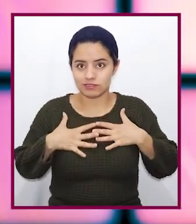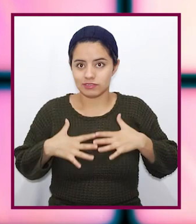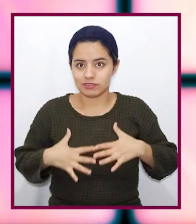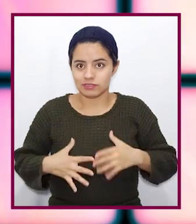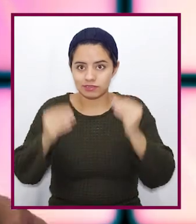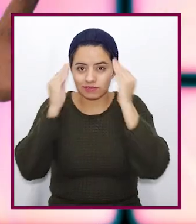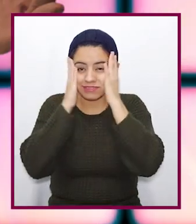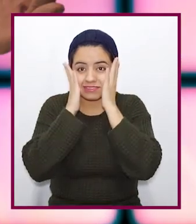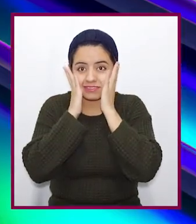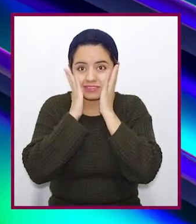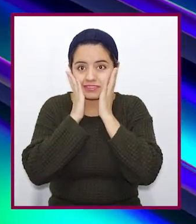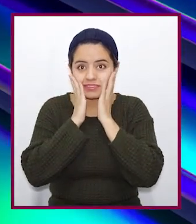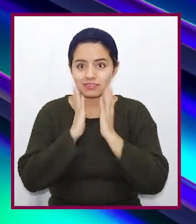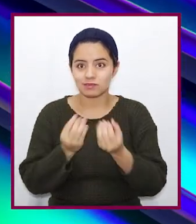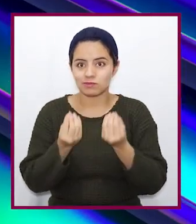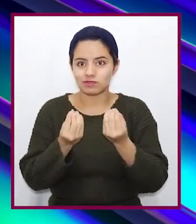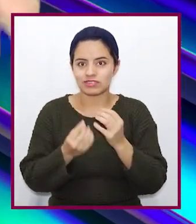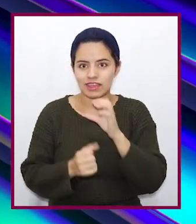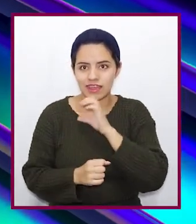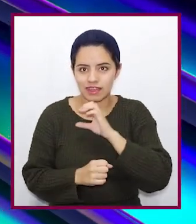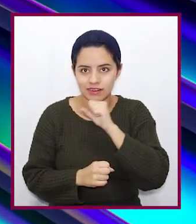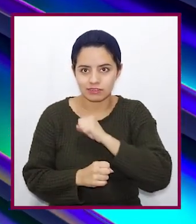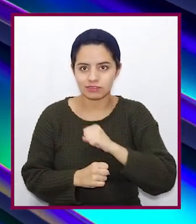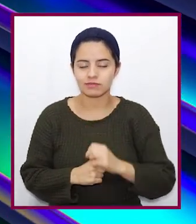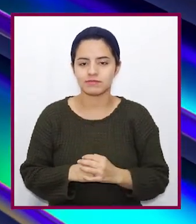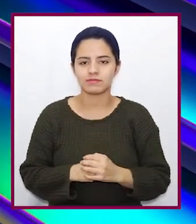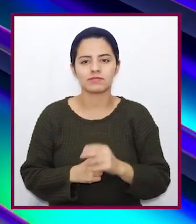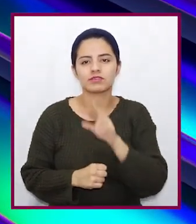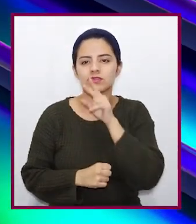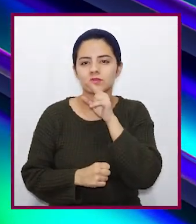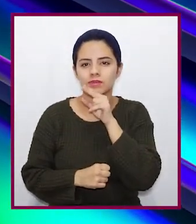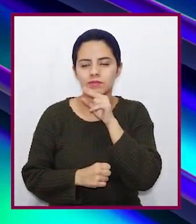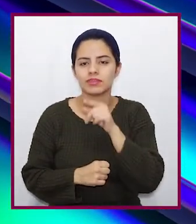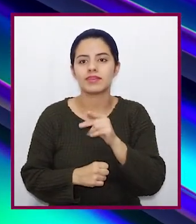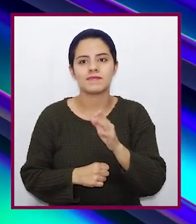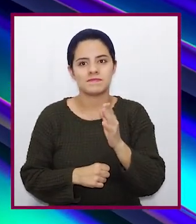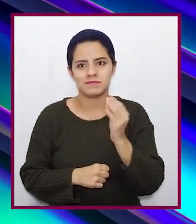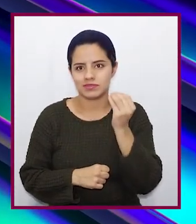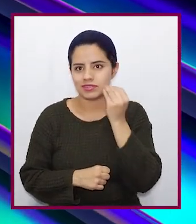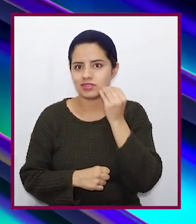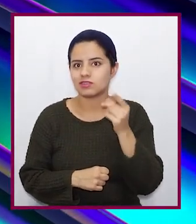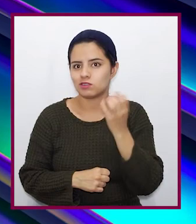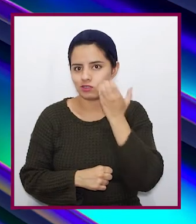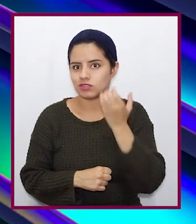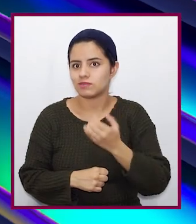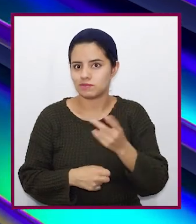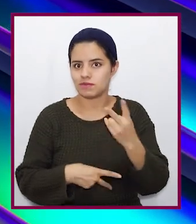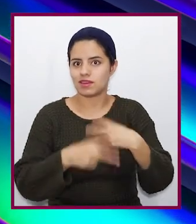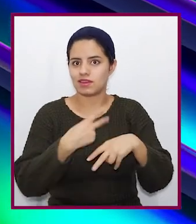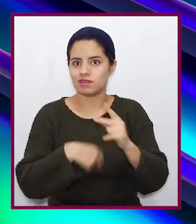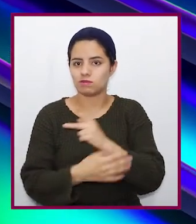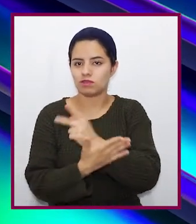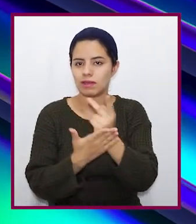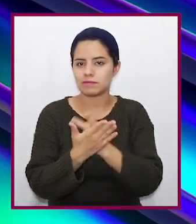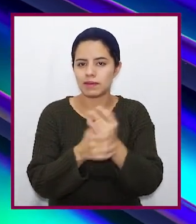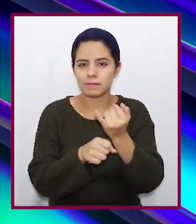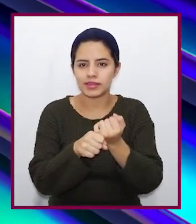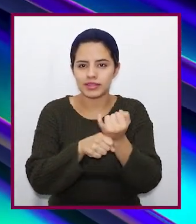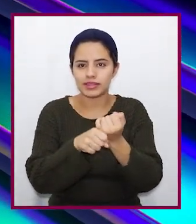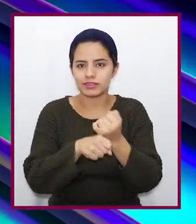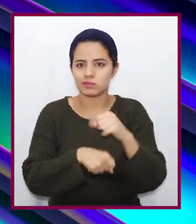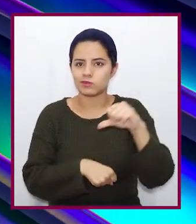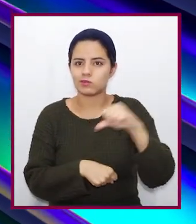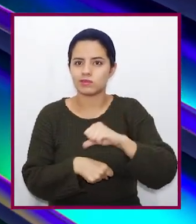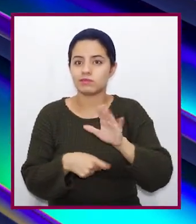que paso mecha. No se preocupe por eso, tía. Qué chido que vino a ayudarnos con el programa y la investigación de hoy.